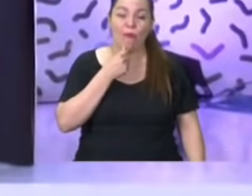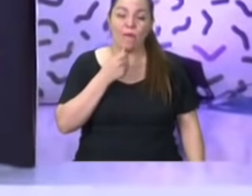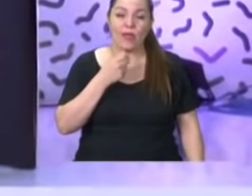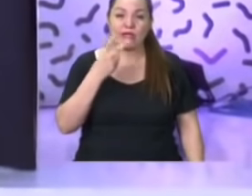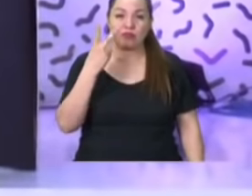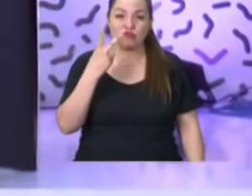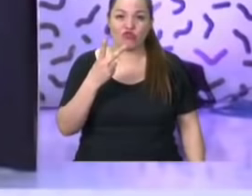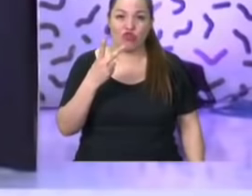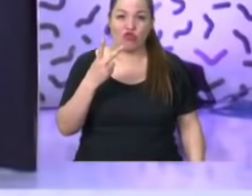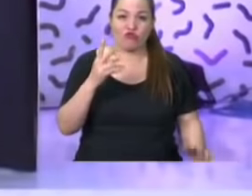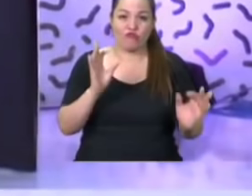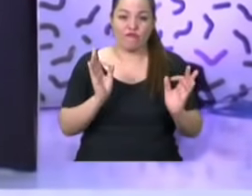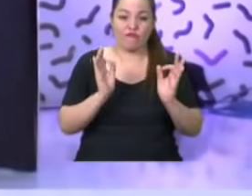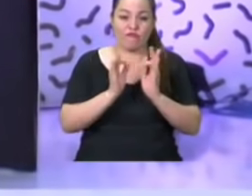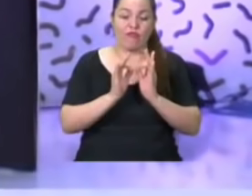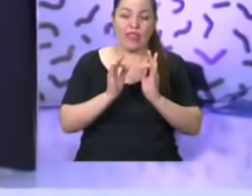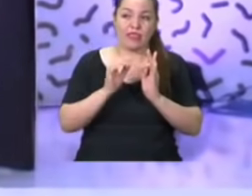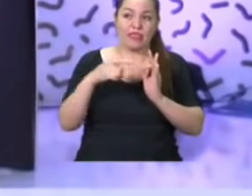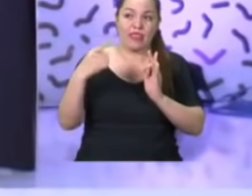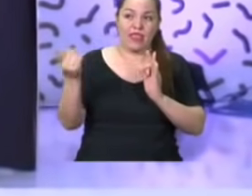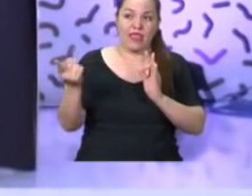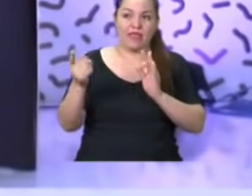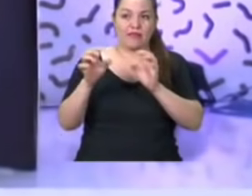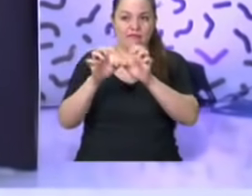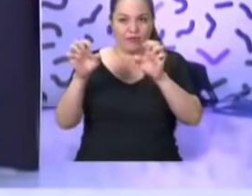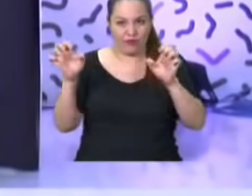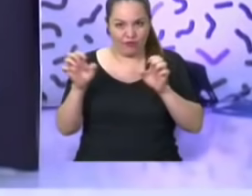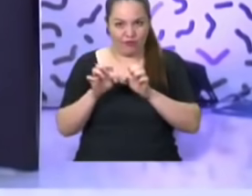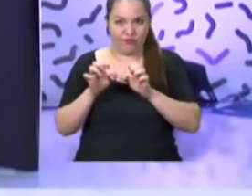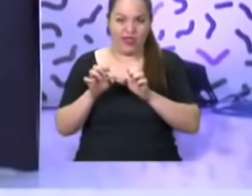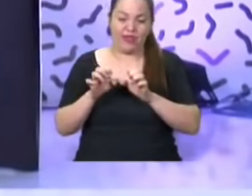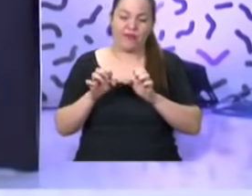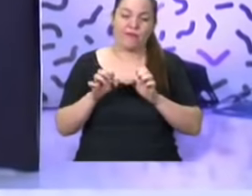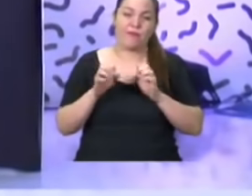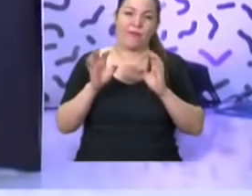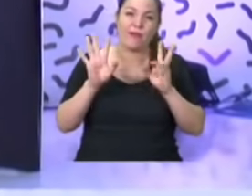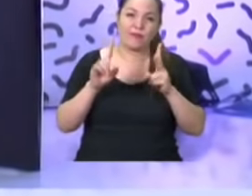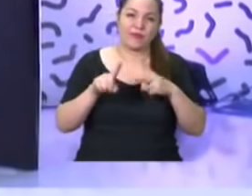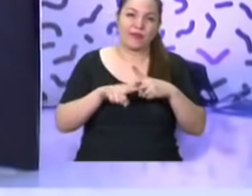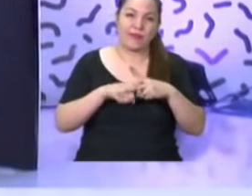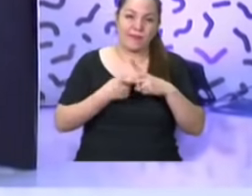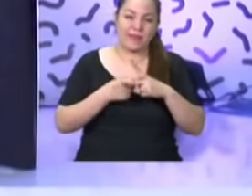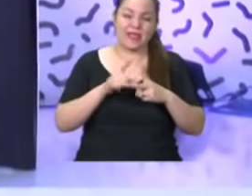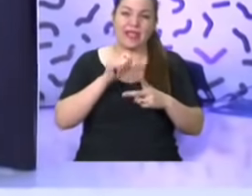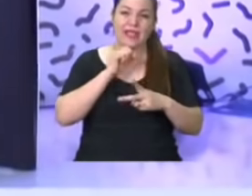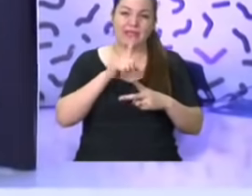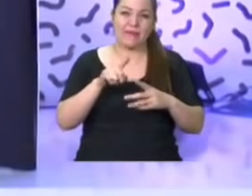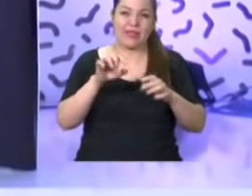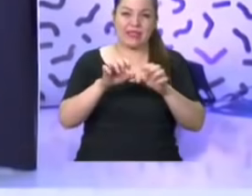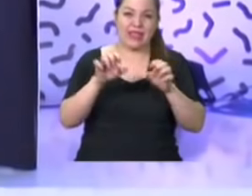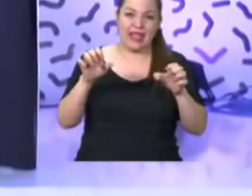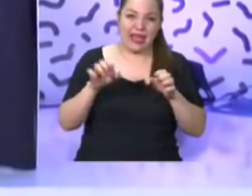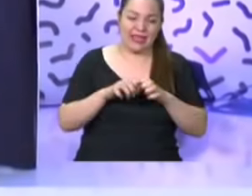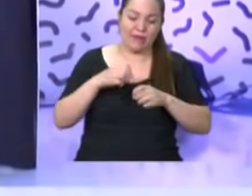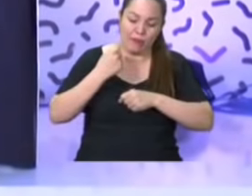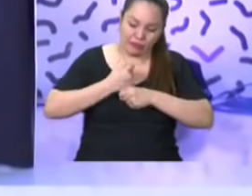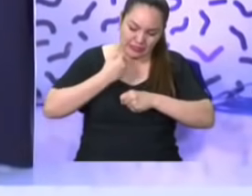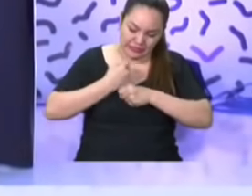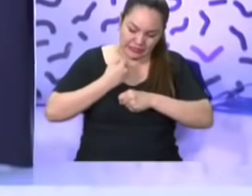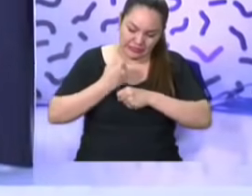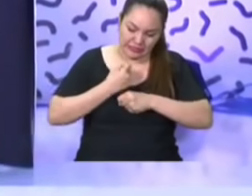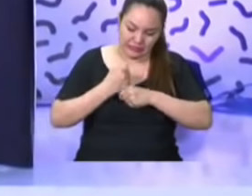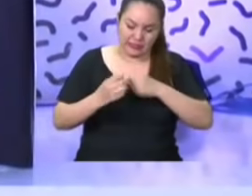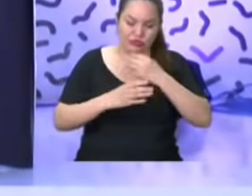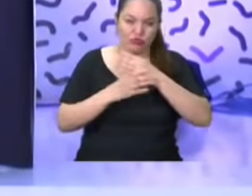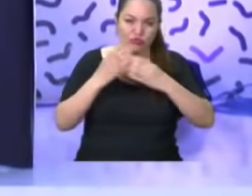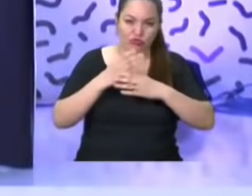a Junior, que es el equipo de Navila. Y bueno, vamos a mientras que el equipo aquí está trabajando, colocando todo lo que